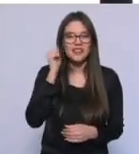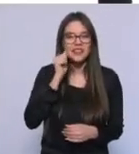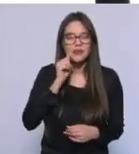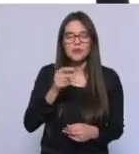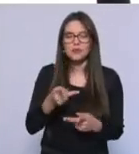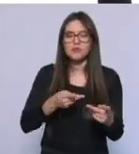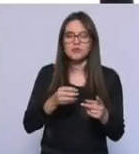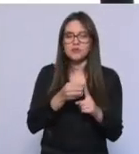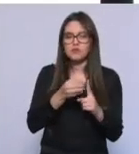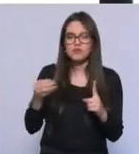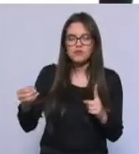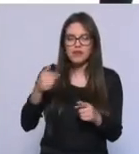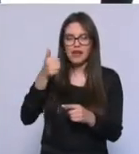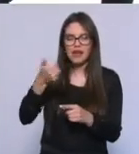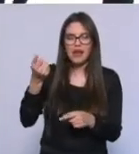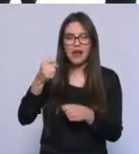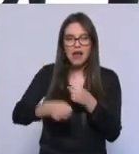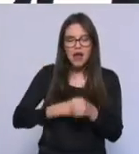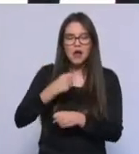estamos